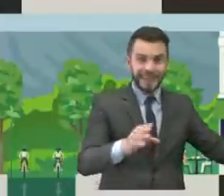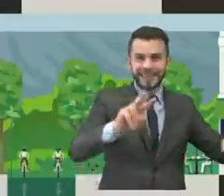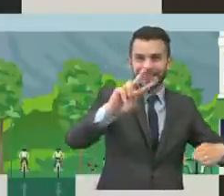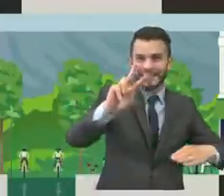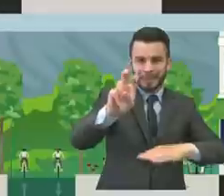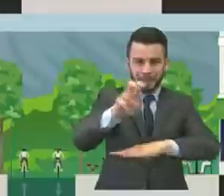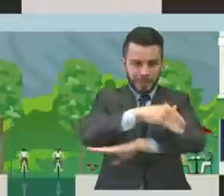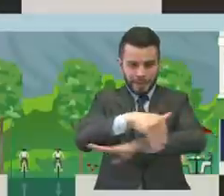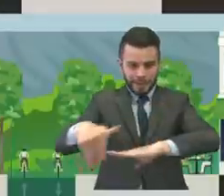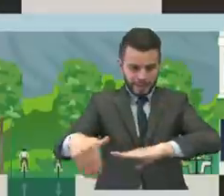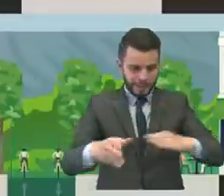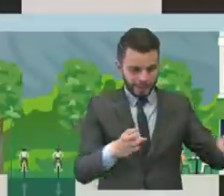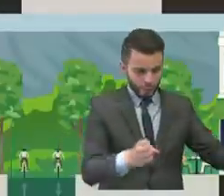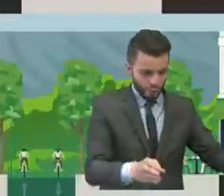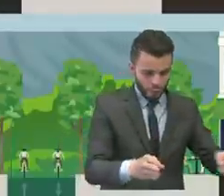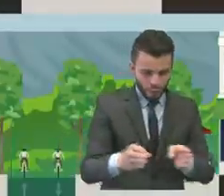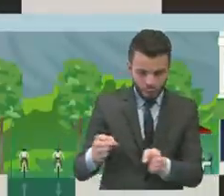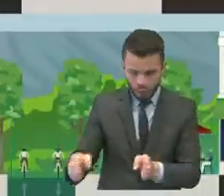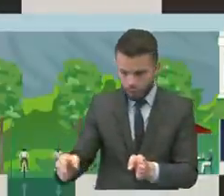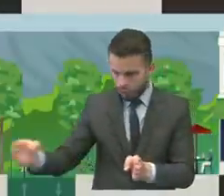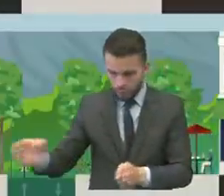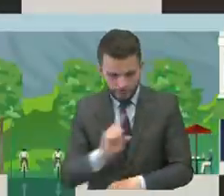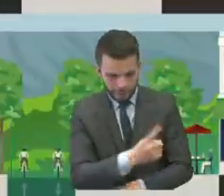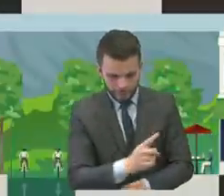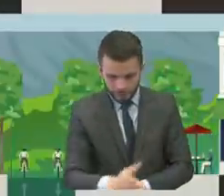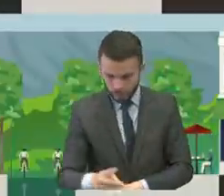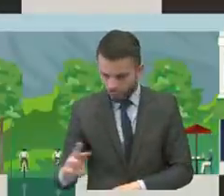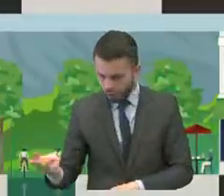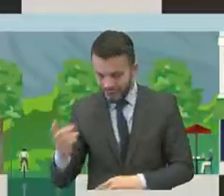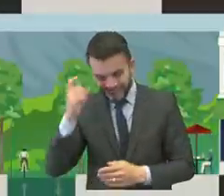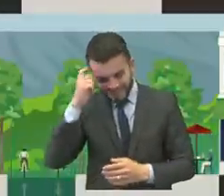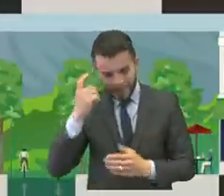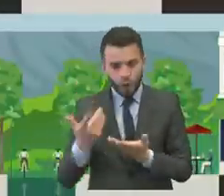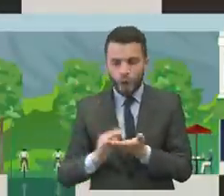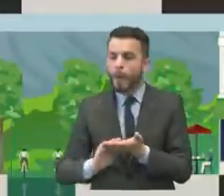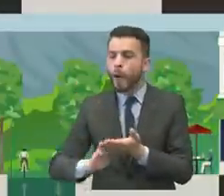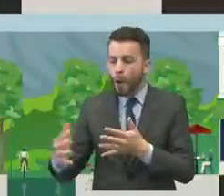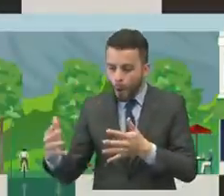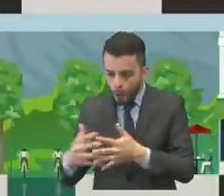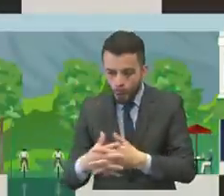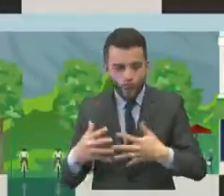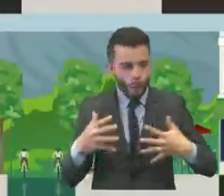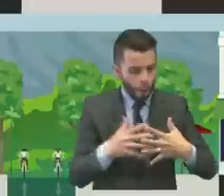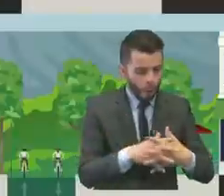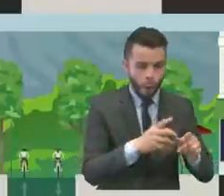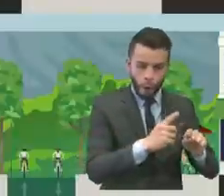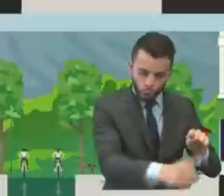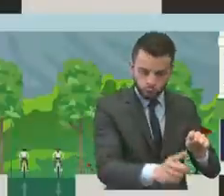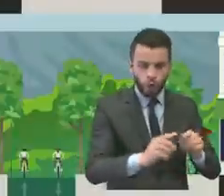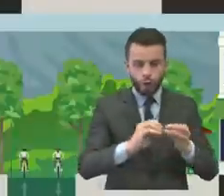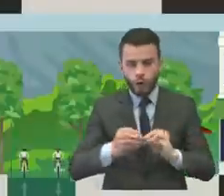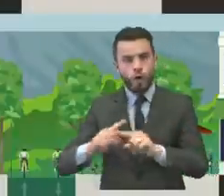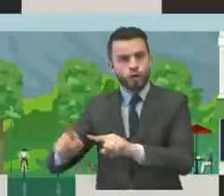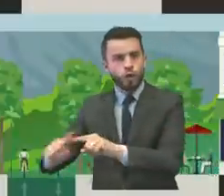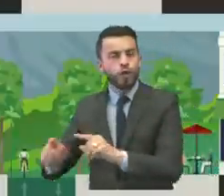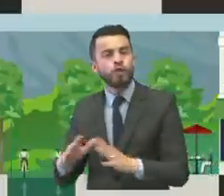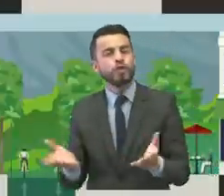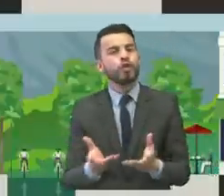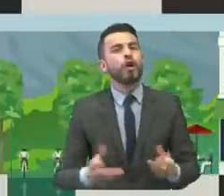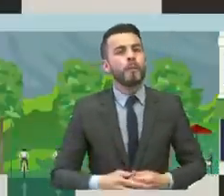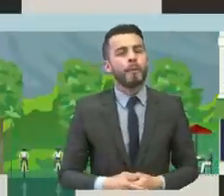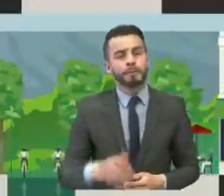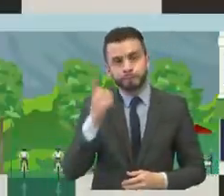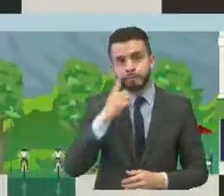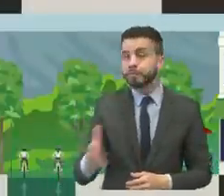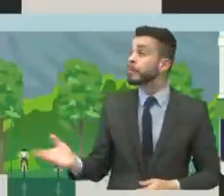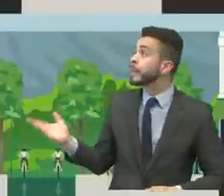Así, este es un dibujo de cómo les proponemos, ahorita les vamos a explicar en qué consiste ese diseño conceptual. Así proponemos distribuir el espacio